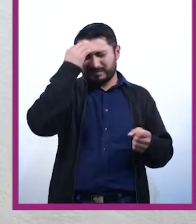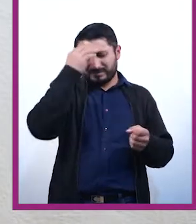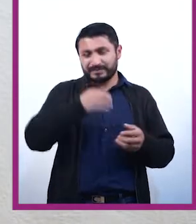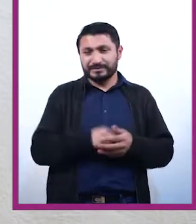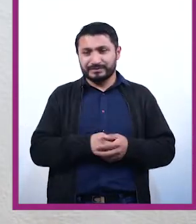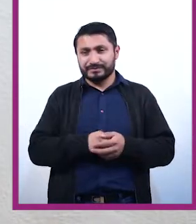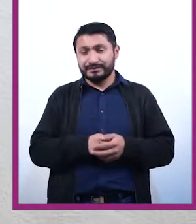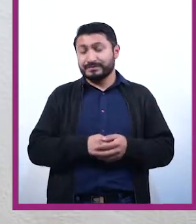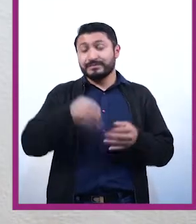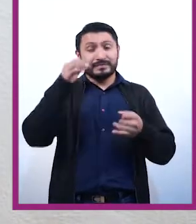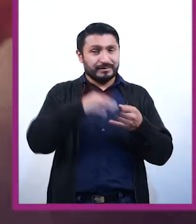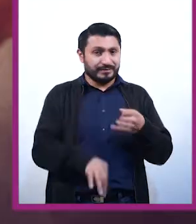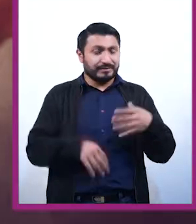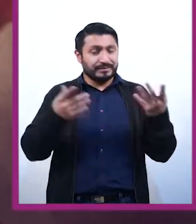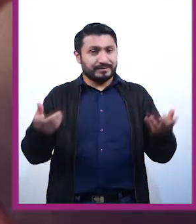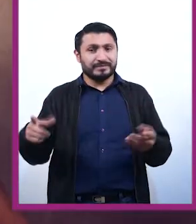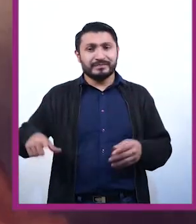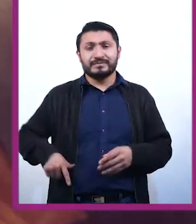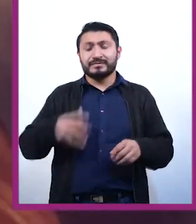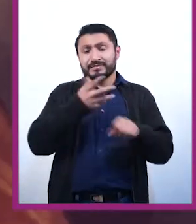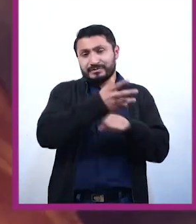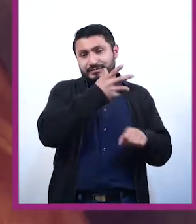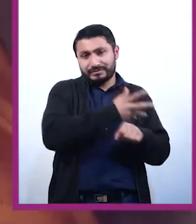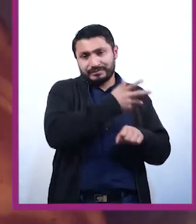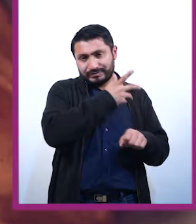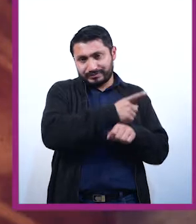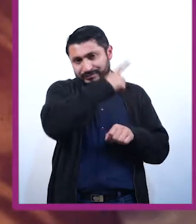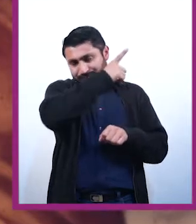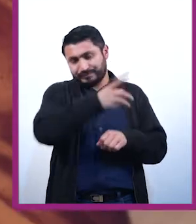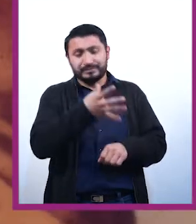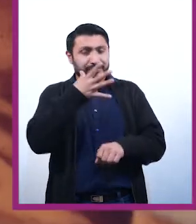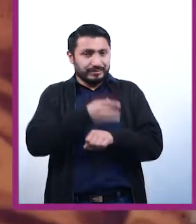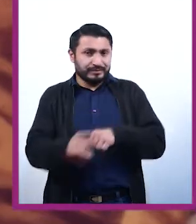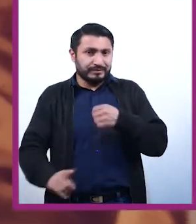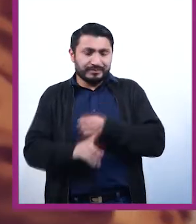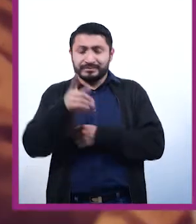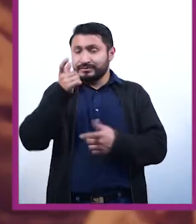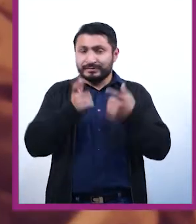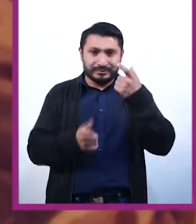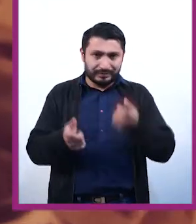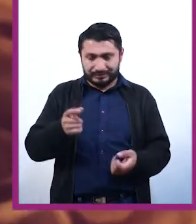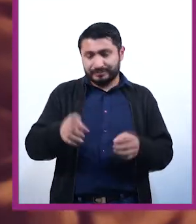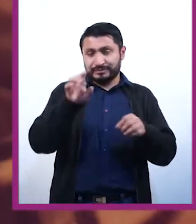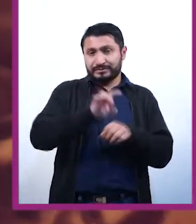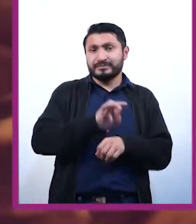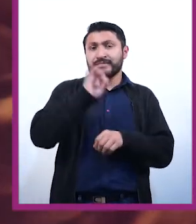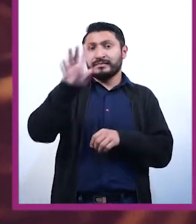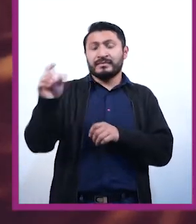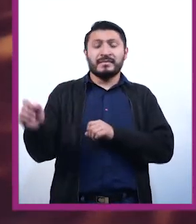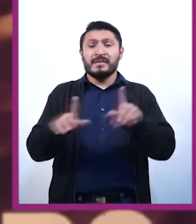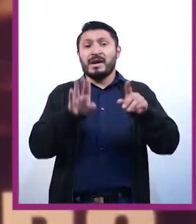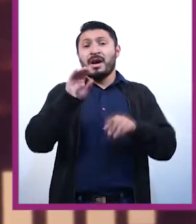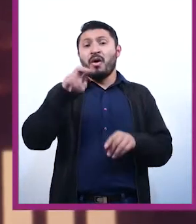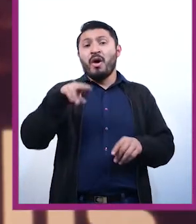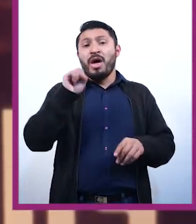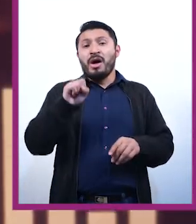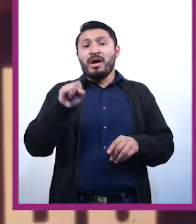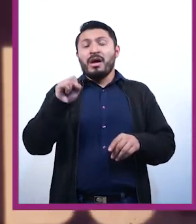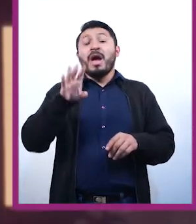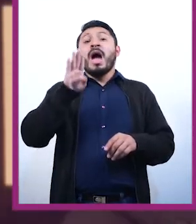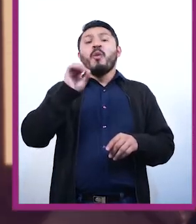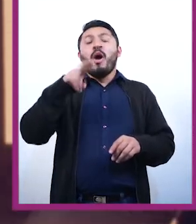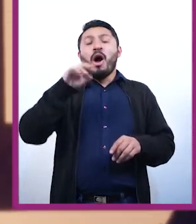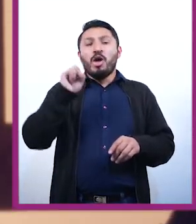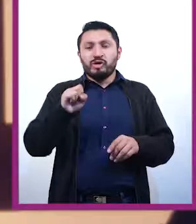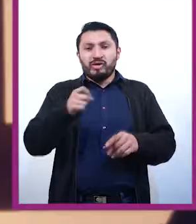salvo. ¿Te suena conocido? Finalmente, el gobierno estadounidense resolvió la cuestión económica emitiendo unos